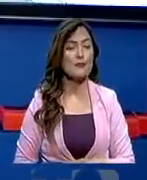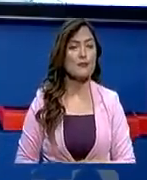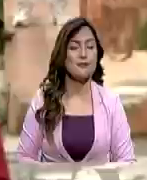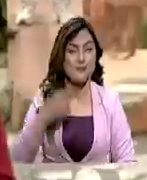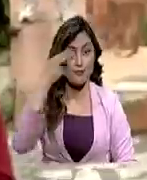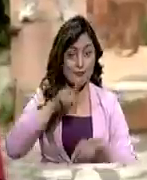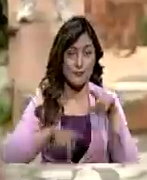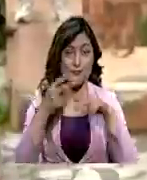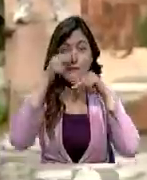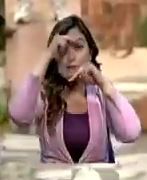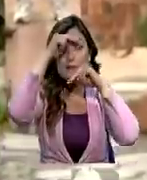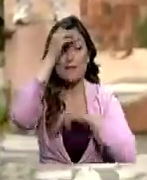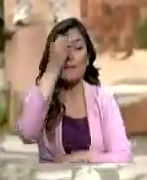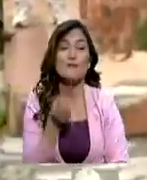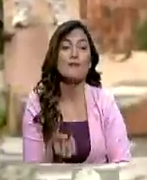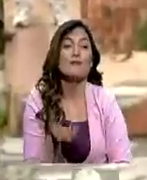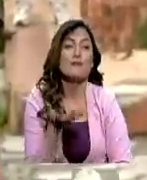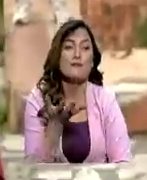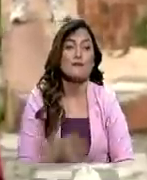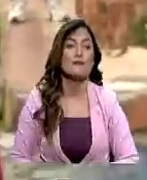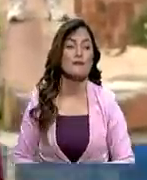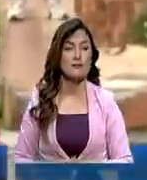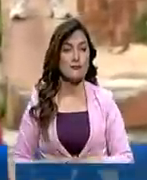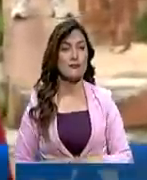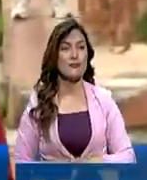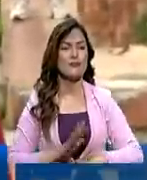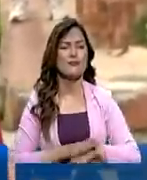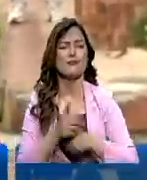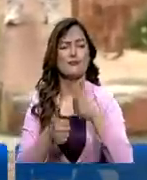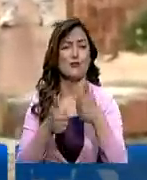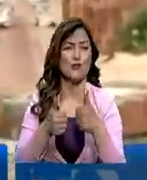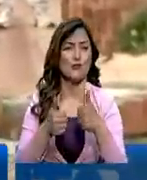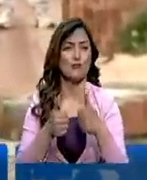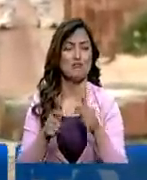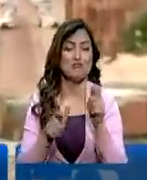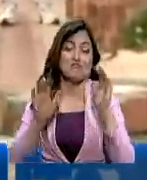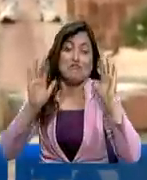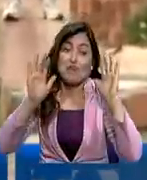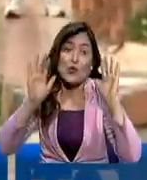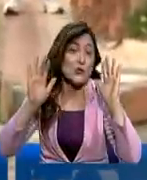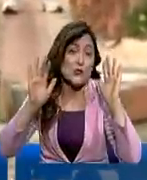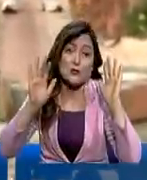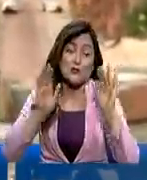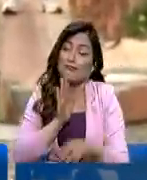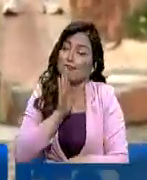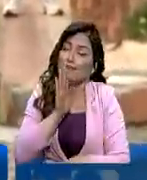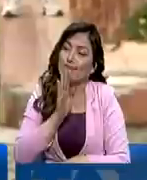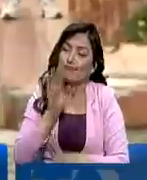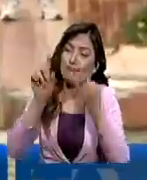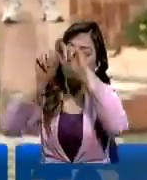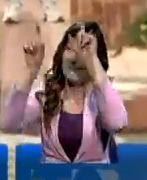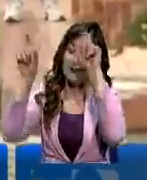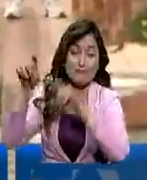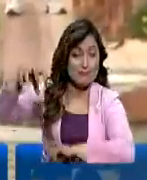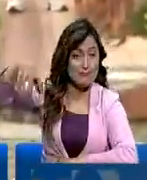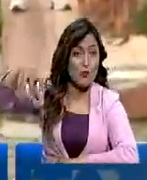Helen, amigos televidentes, muy buenos días. Las razones en sí no saben los vecinos porque siempre desde la empresa de agua potable